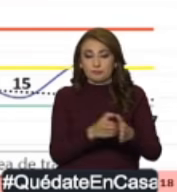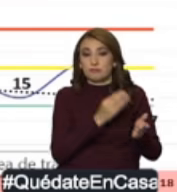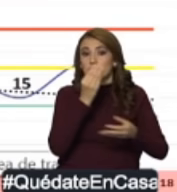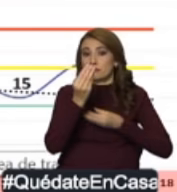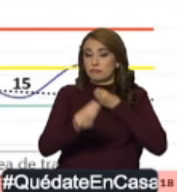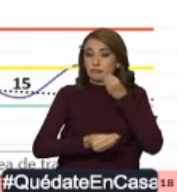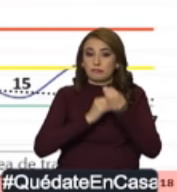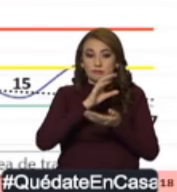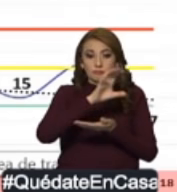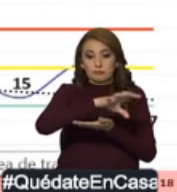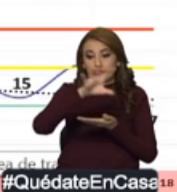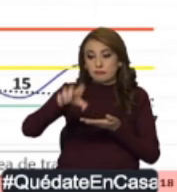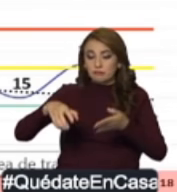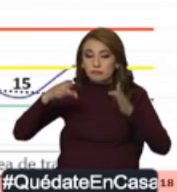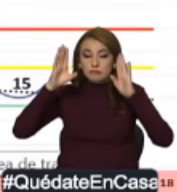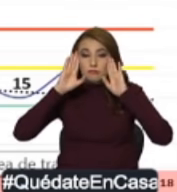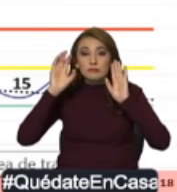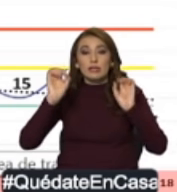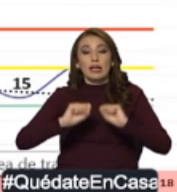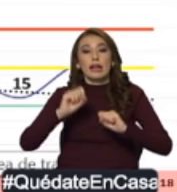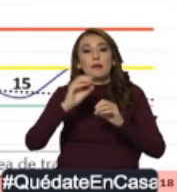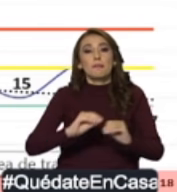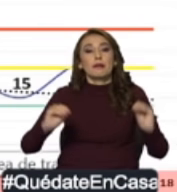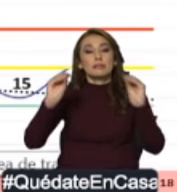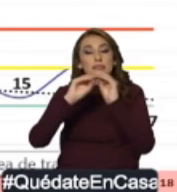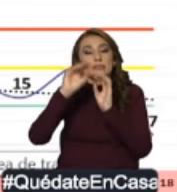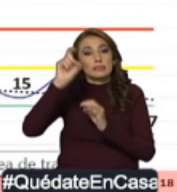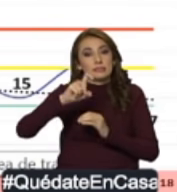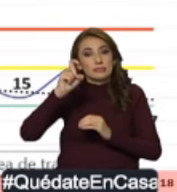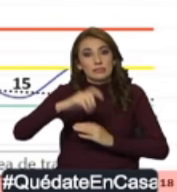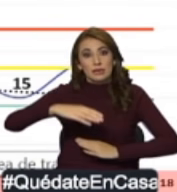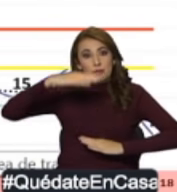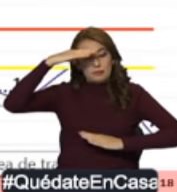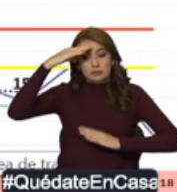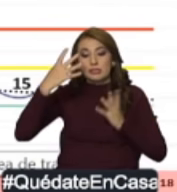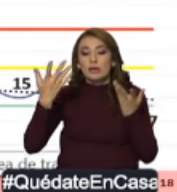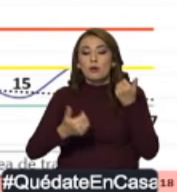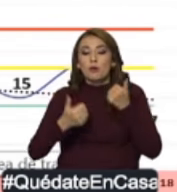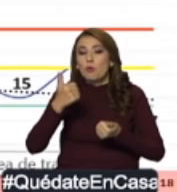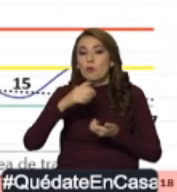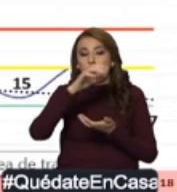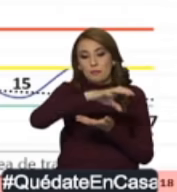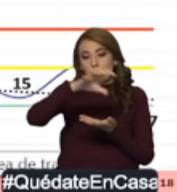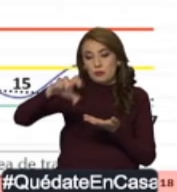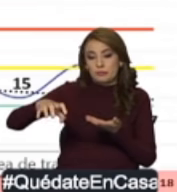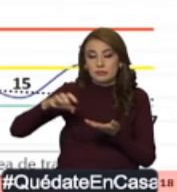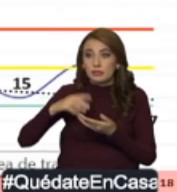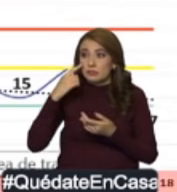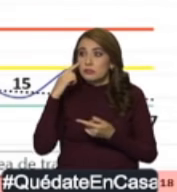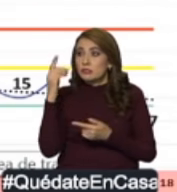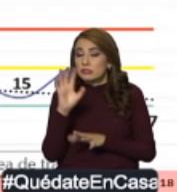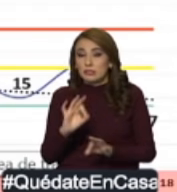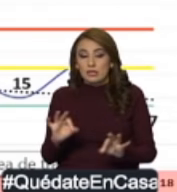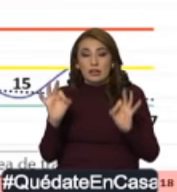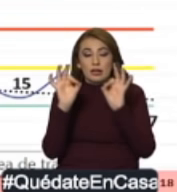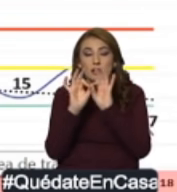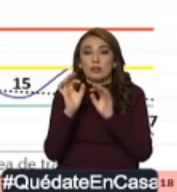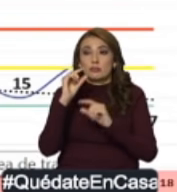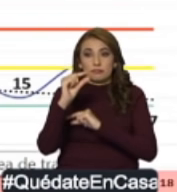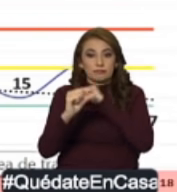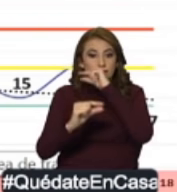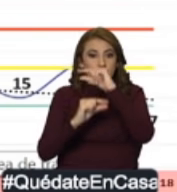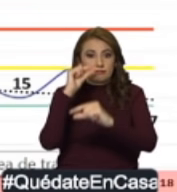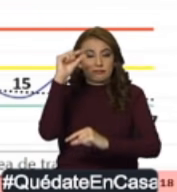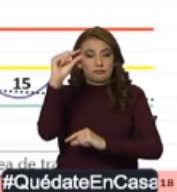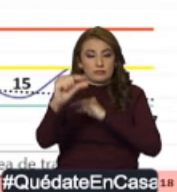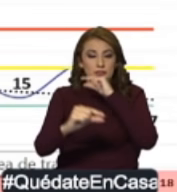debemos prestarle mucha atención. Para eso transformamos la información cuantitativa en cualitativa y luego iremos viendo el